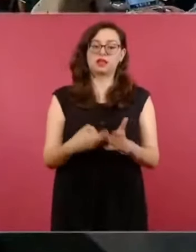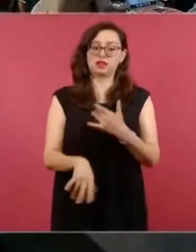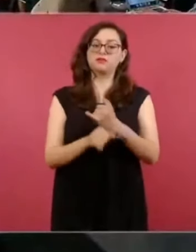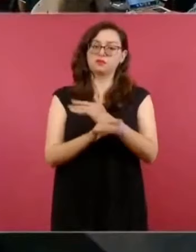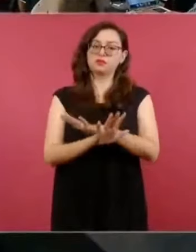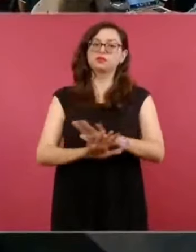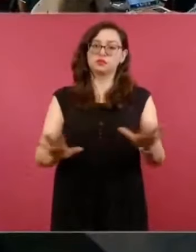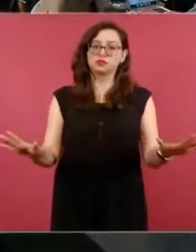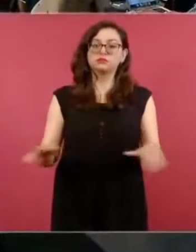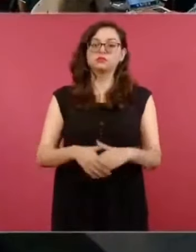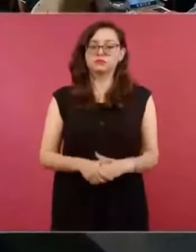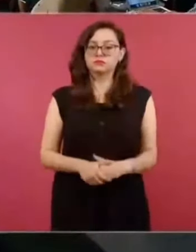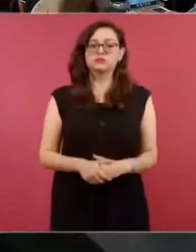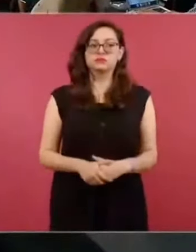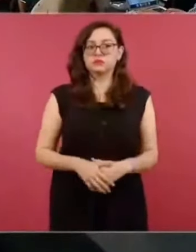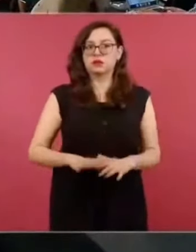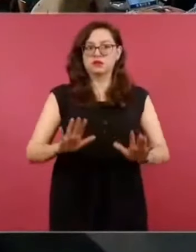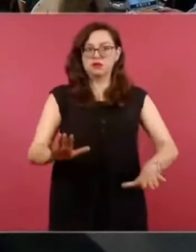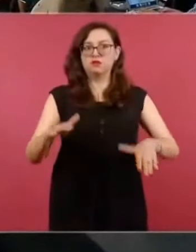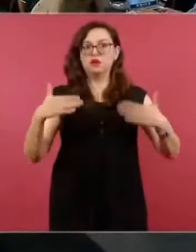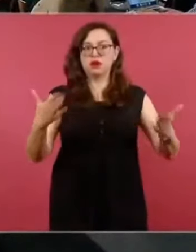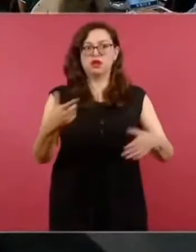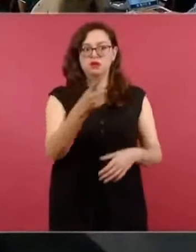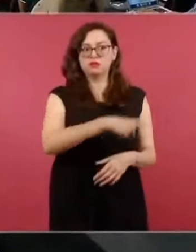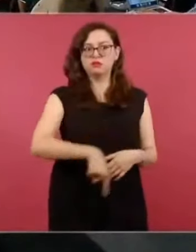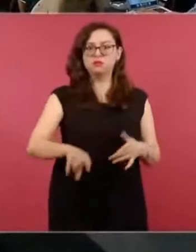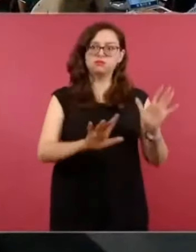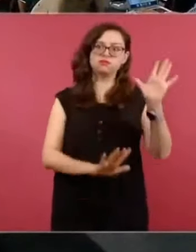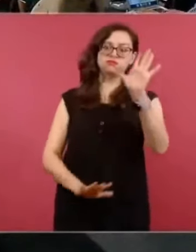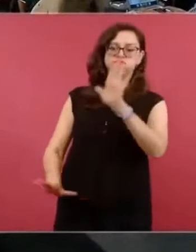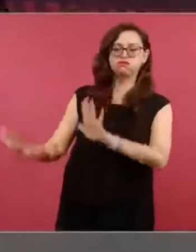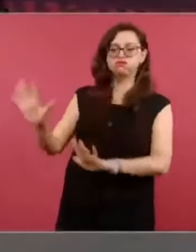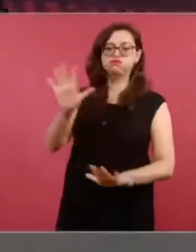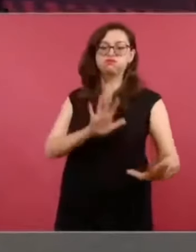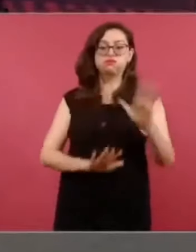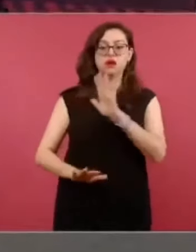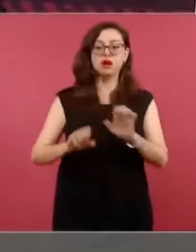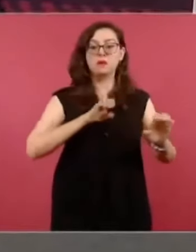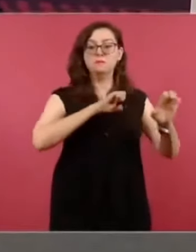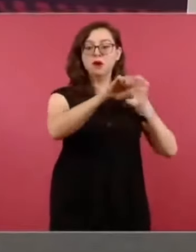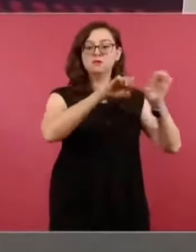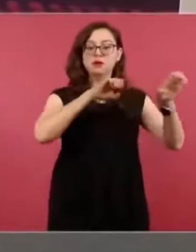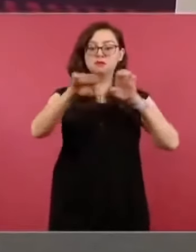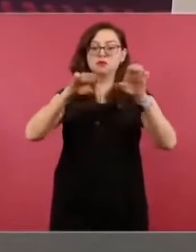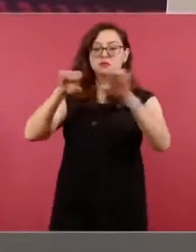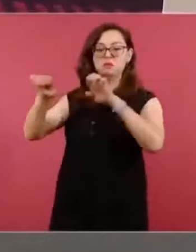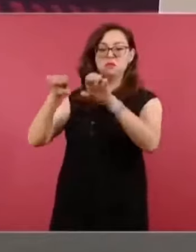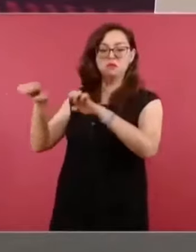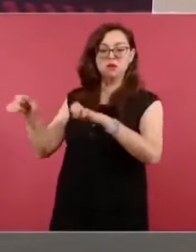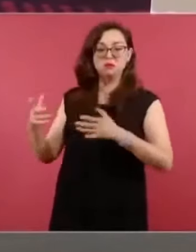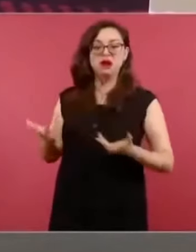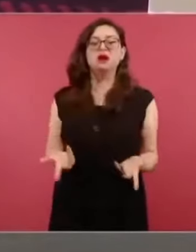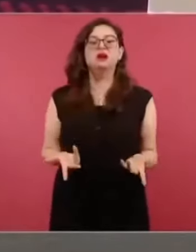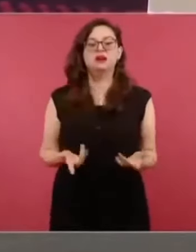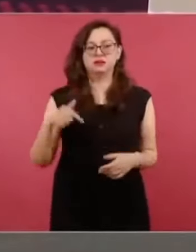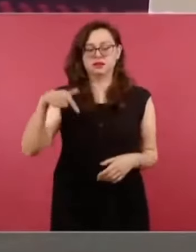desinformación mucha manipulación entonces aquí aprovechamos para